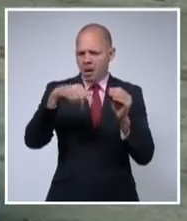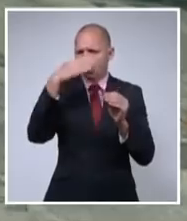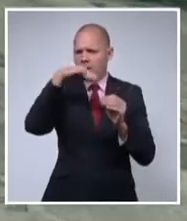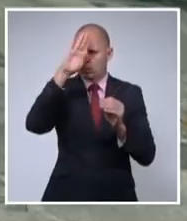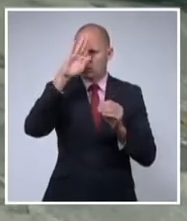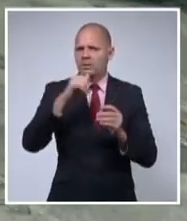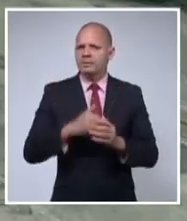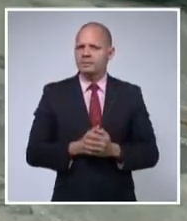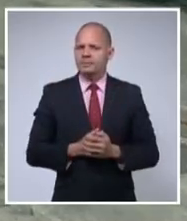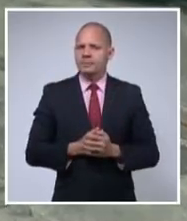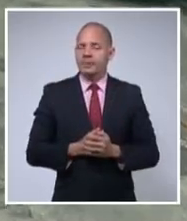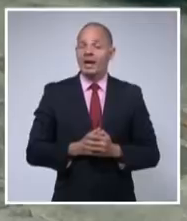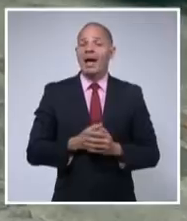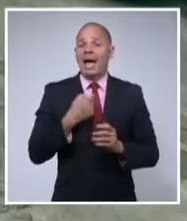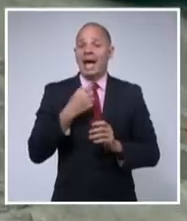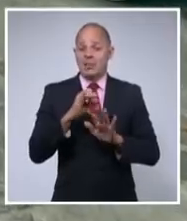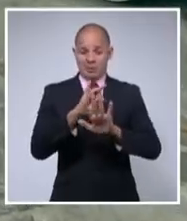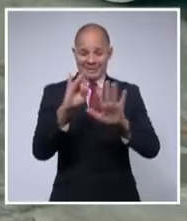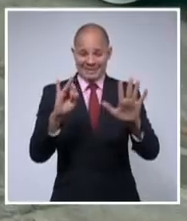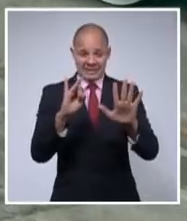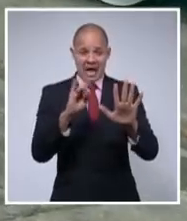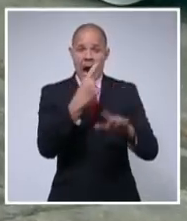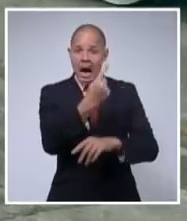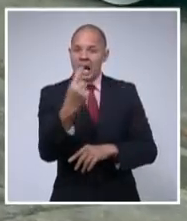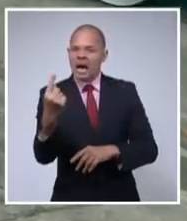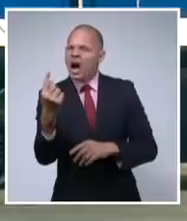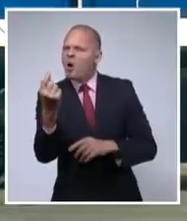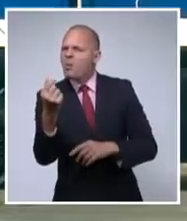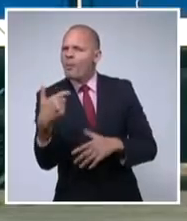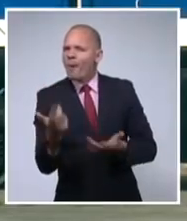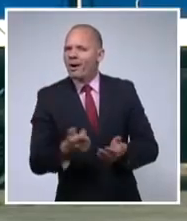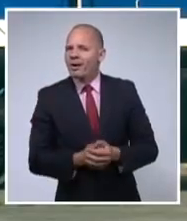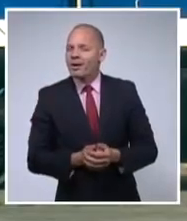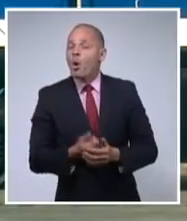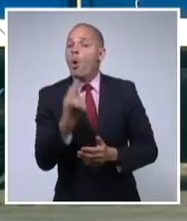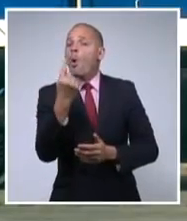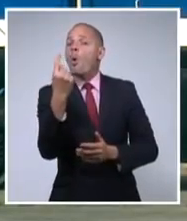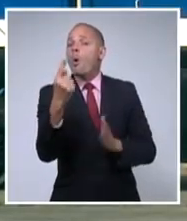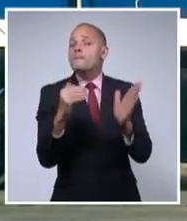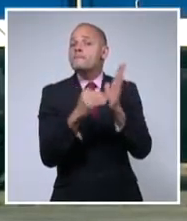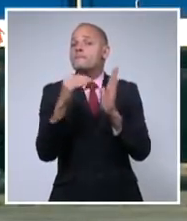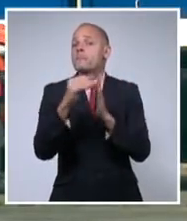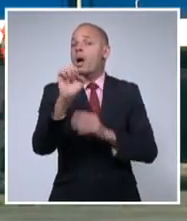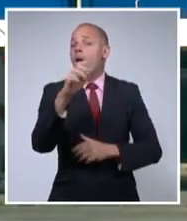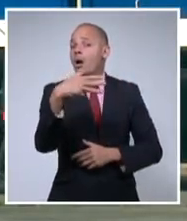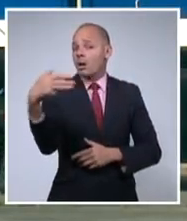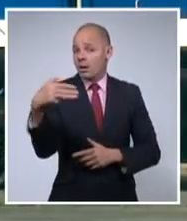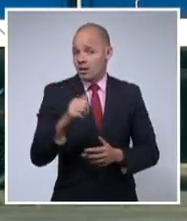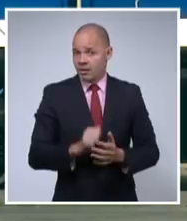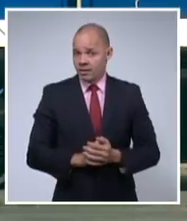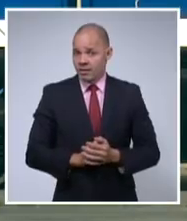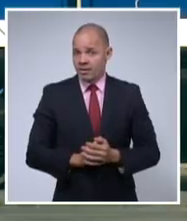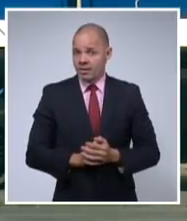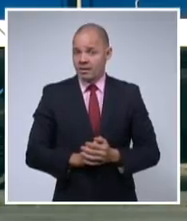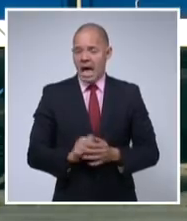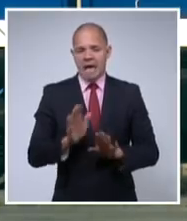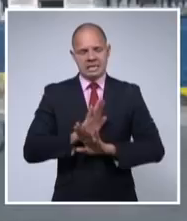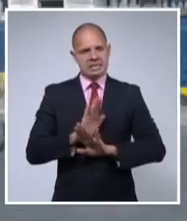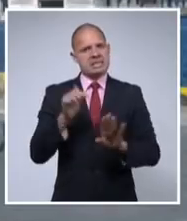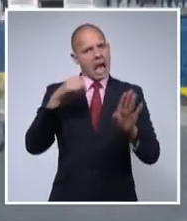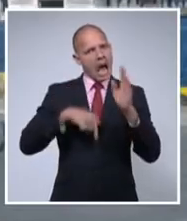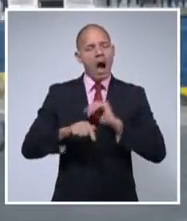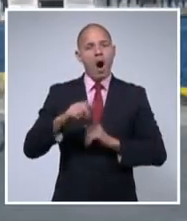tiene un costo que está en el orden del millón de euros. Sinara y el gobierno ruso con esta